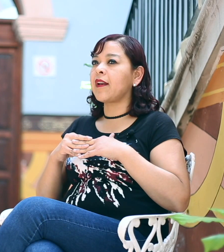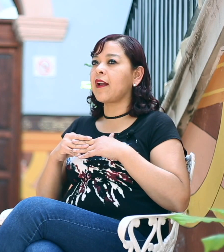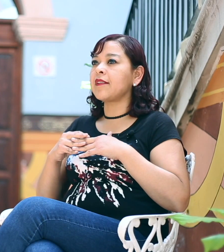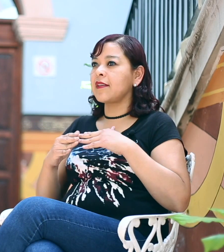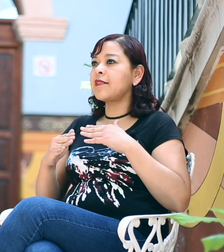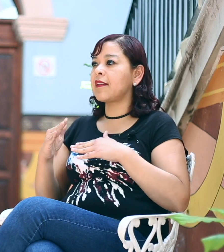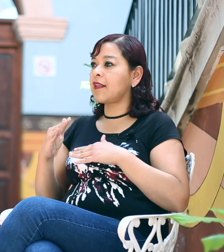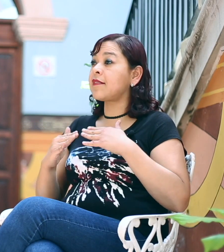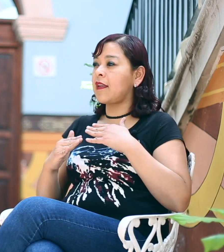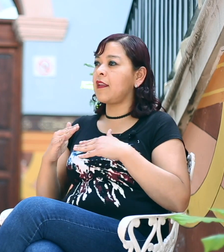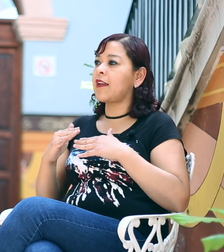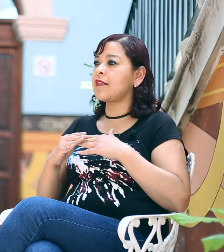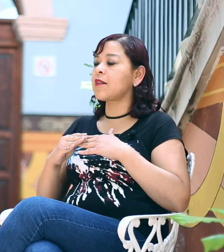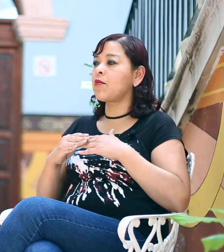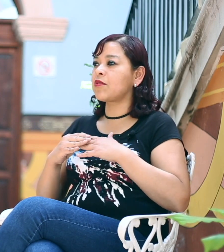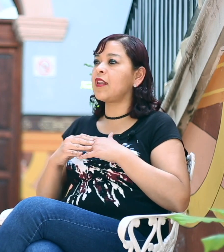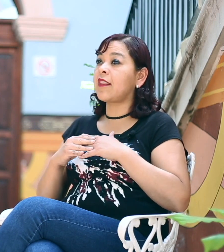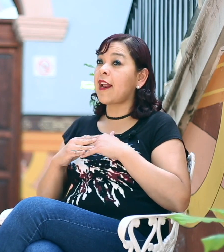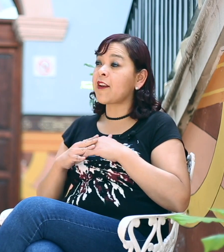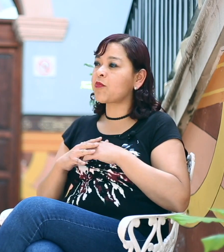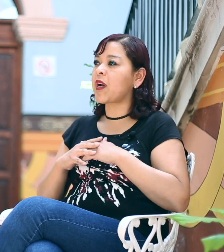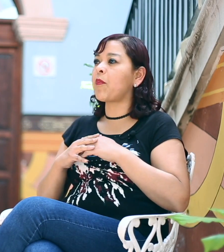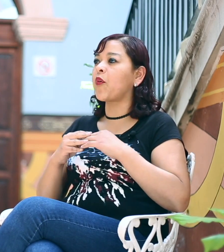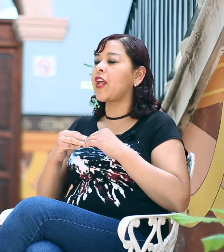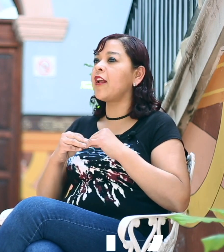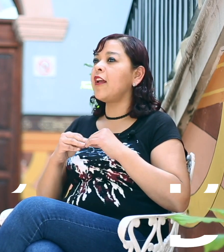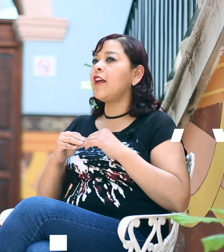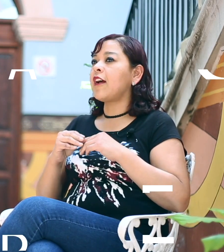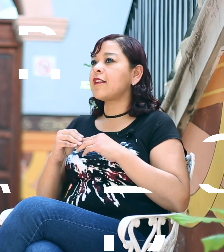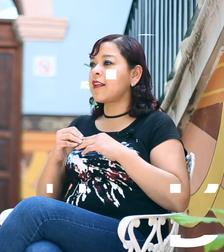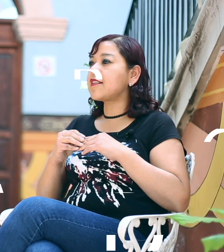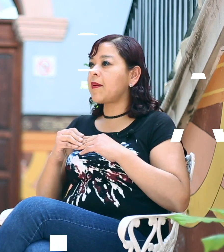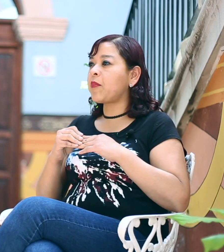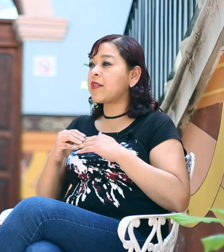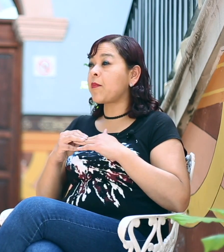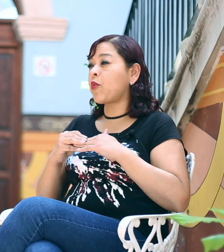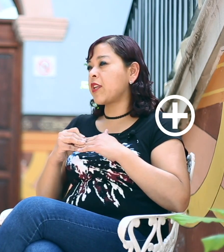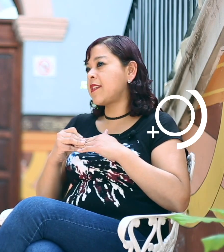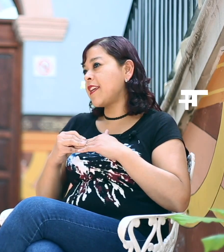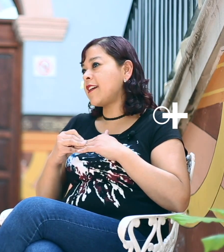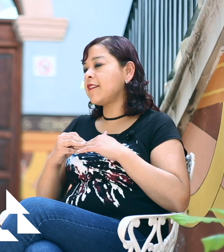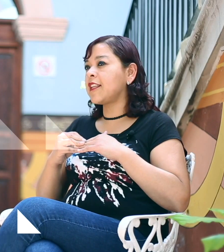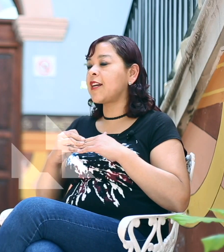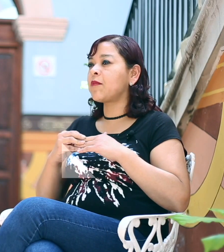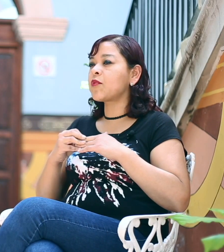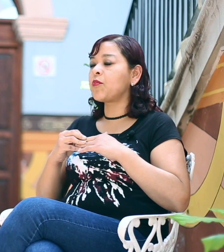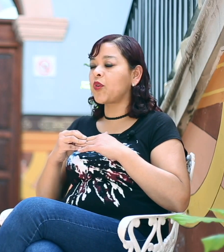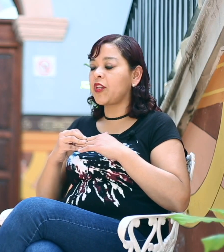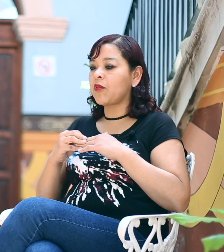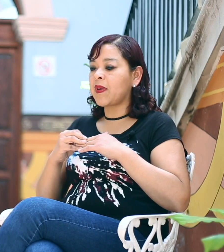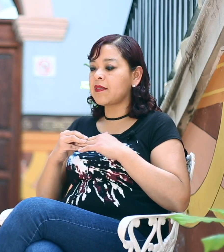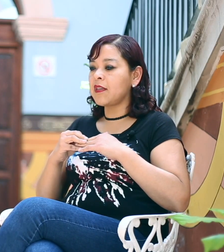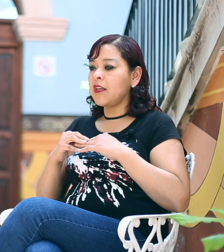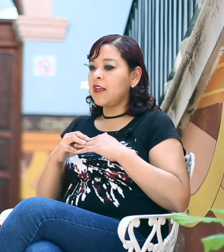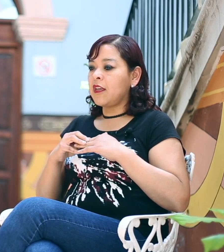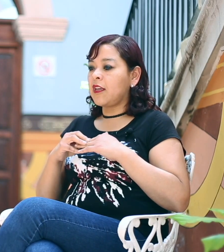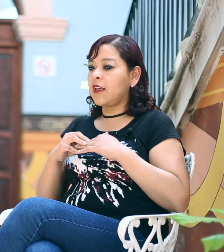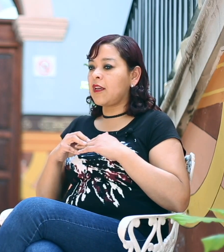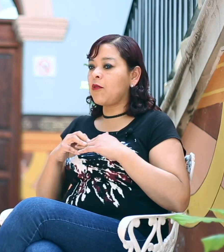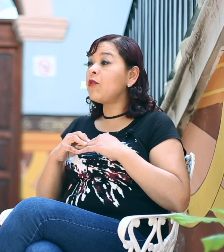a hacer ciertas técnicas, recursos literarios para poder hacer esa poesía, digamos, un poquito